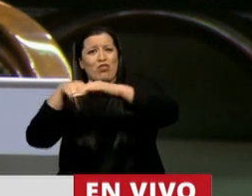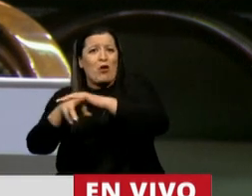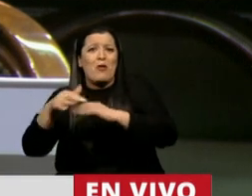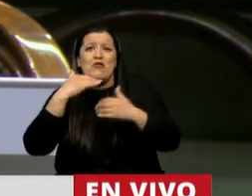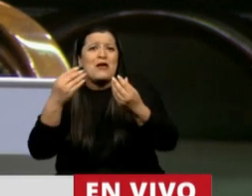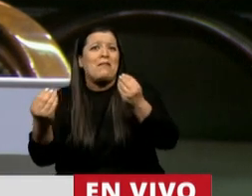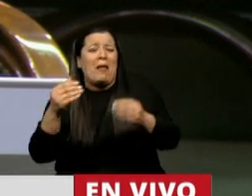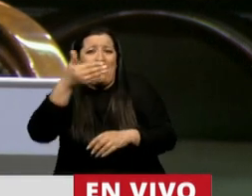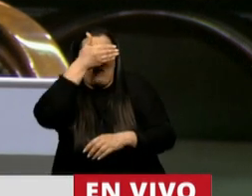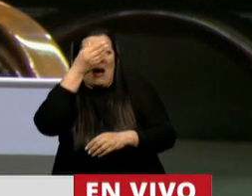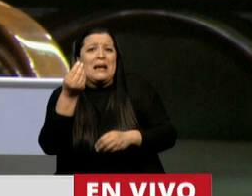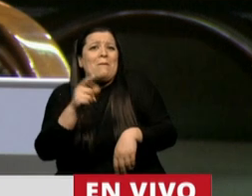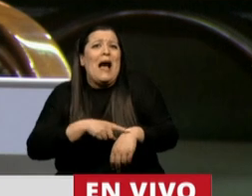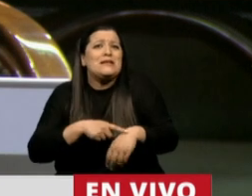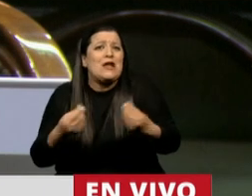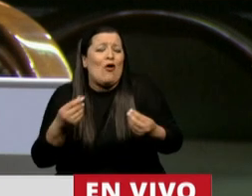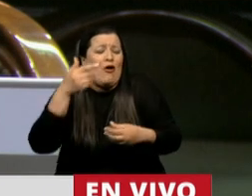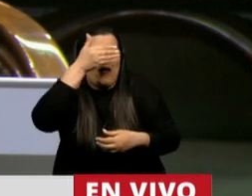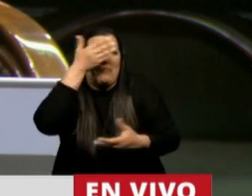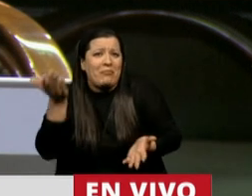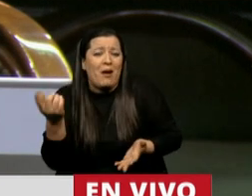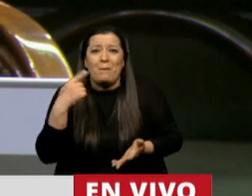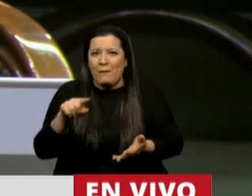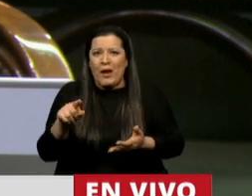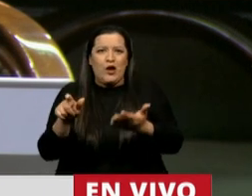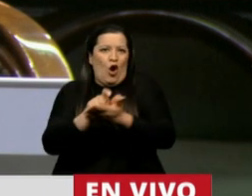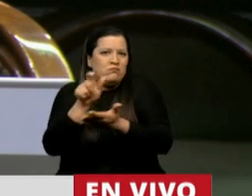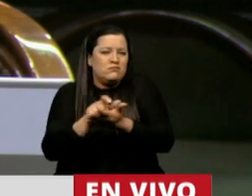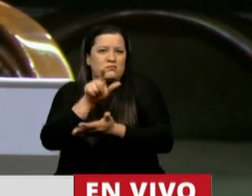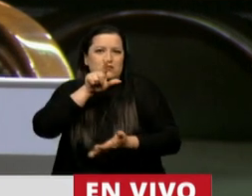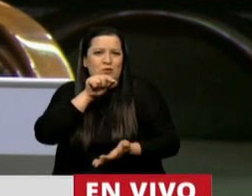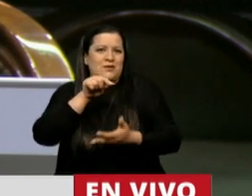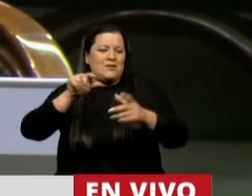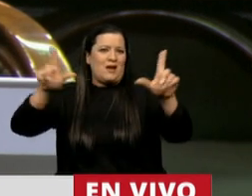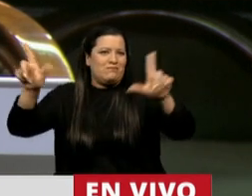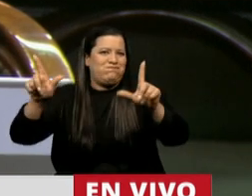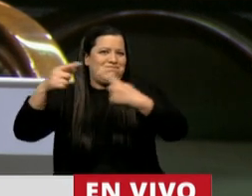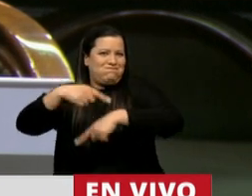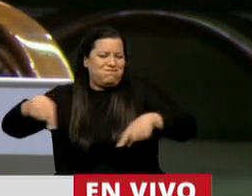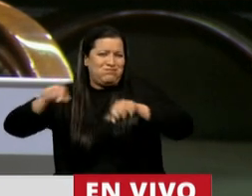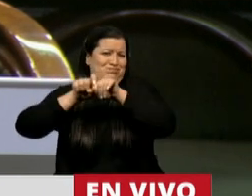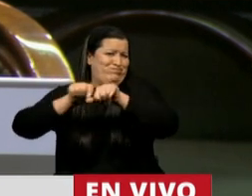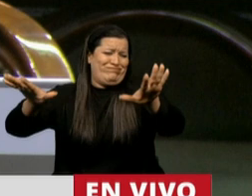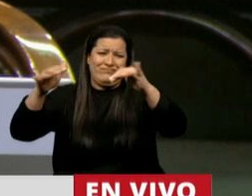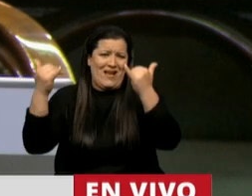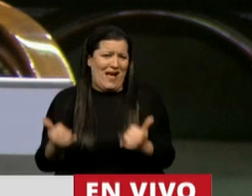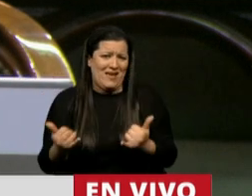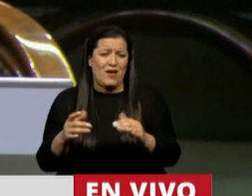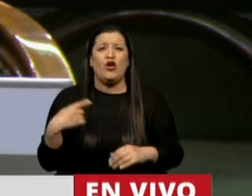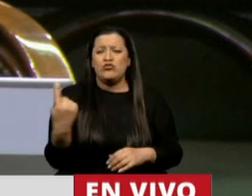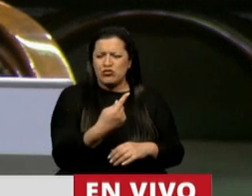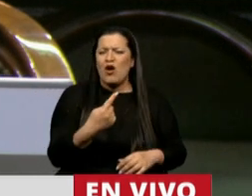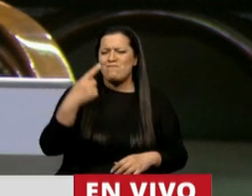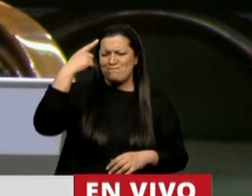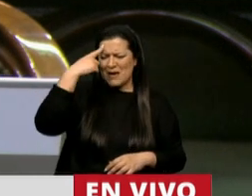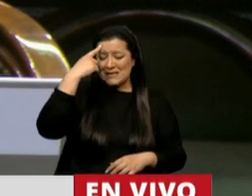lo que está pasando a esta hora pero que reaccionó en redes que reaccionó por los canales tenemos mucha expectativa que